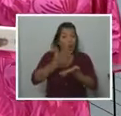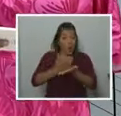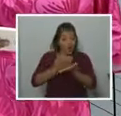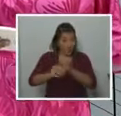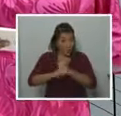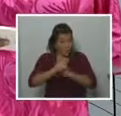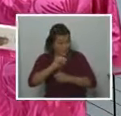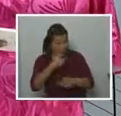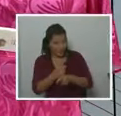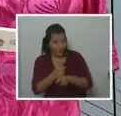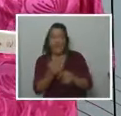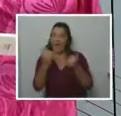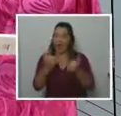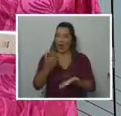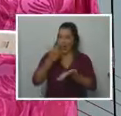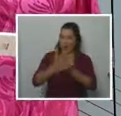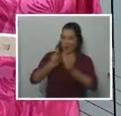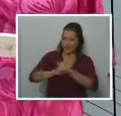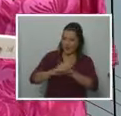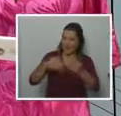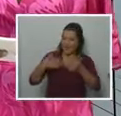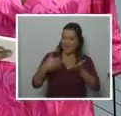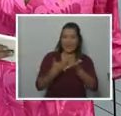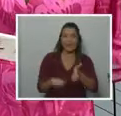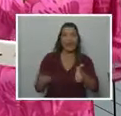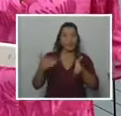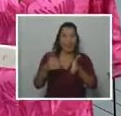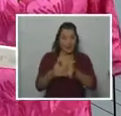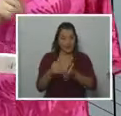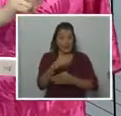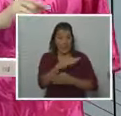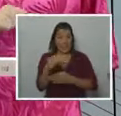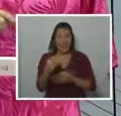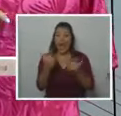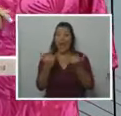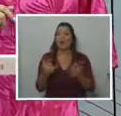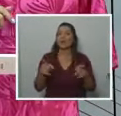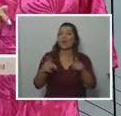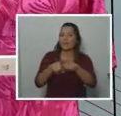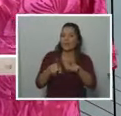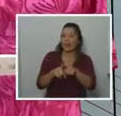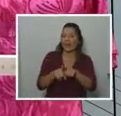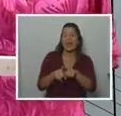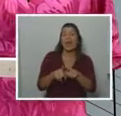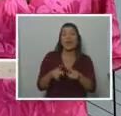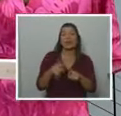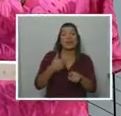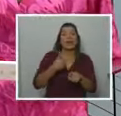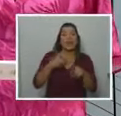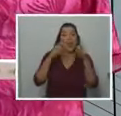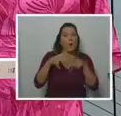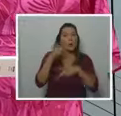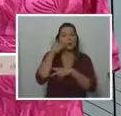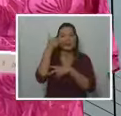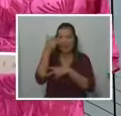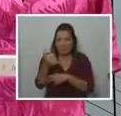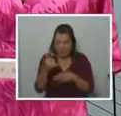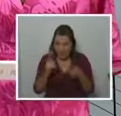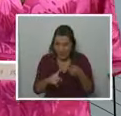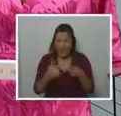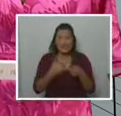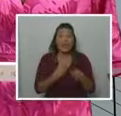así? Vamos a un corte, pero ya casi regresamos y vamos también a tener oportunidad, llamada telefónica, a tener